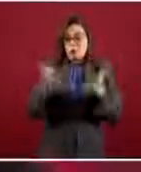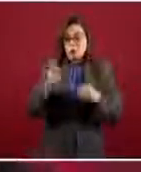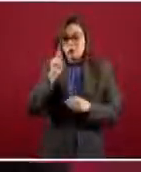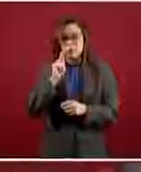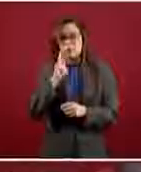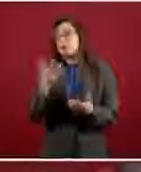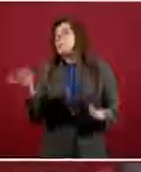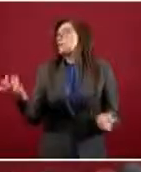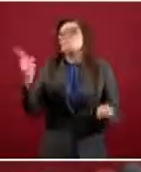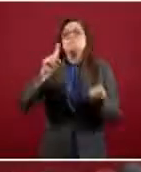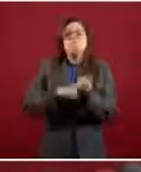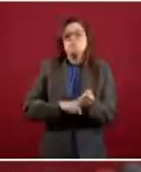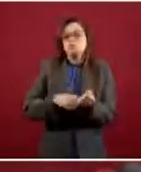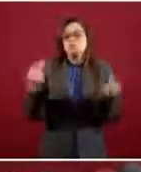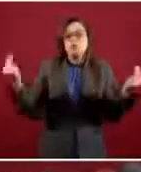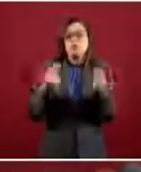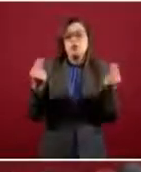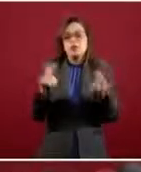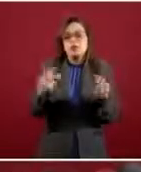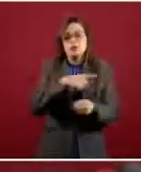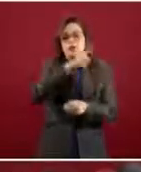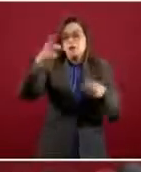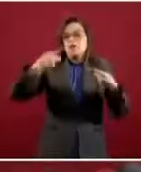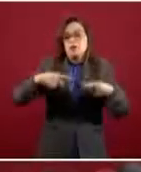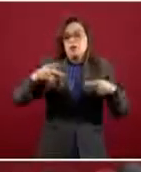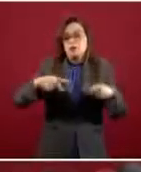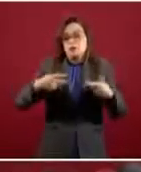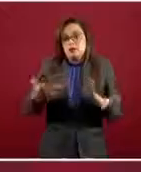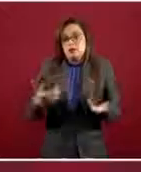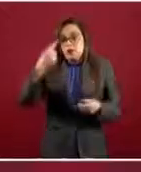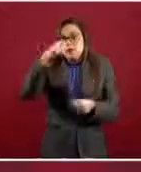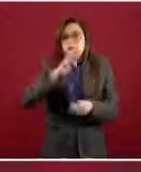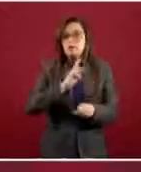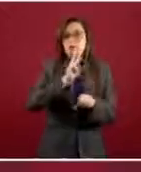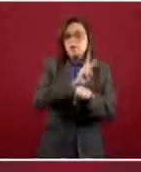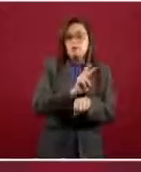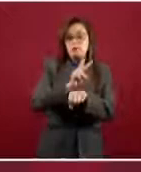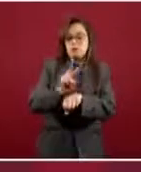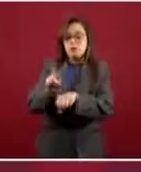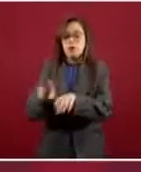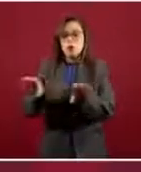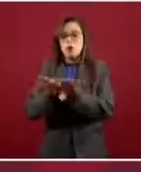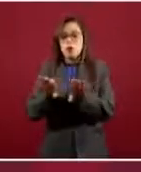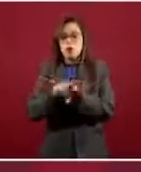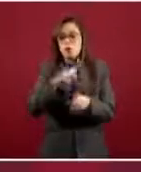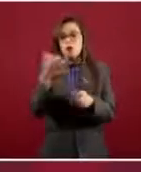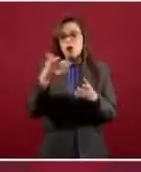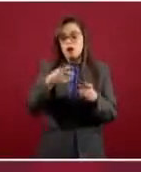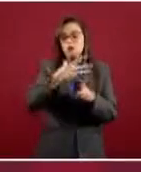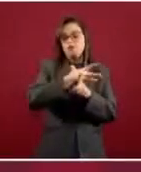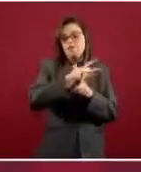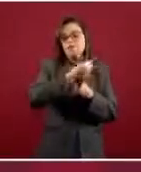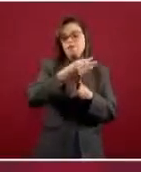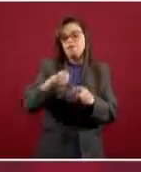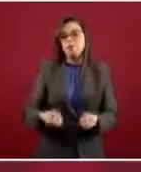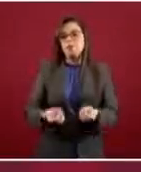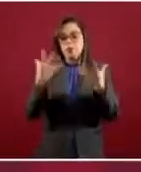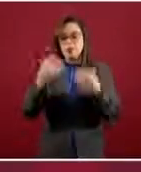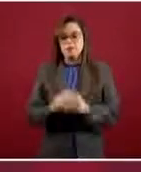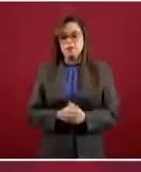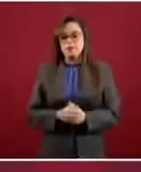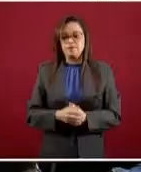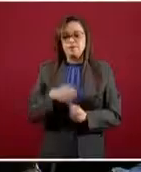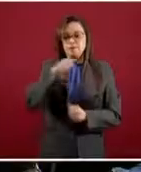para monitorear, para vigilar el curso de la epidemia. Y conecto con las 50,000 pruebas que menciona. Tuvimos